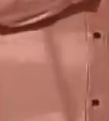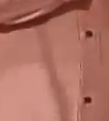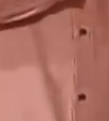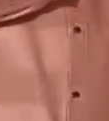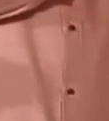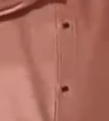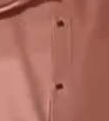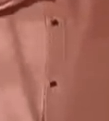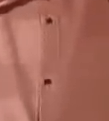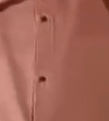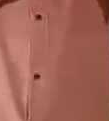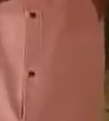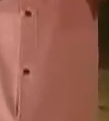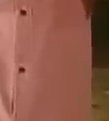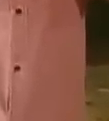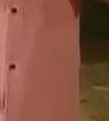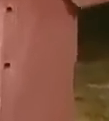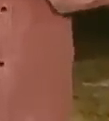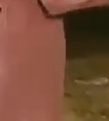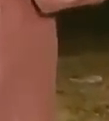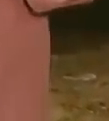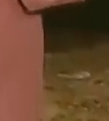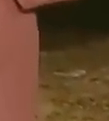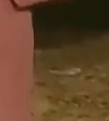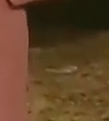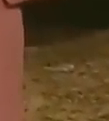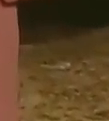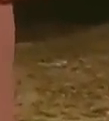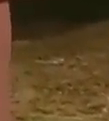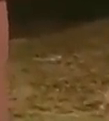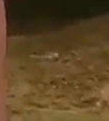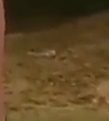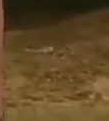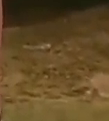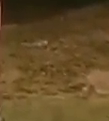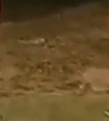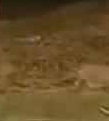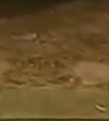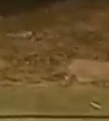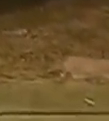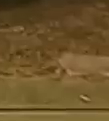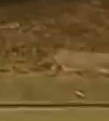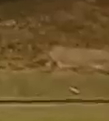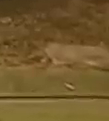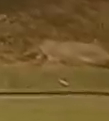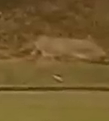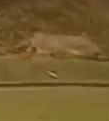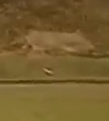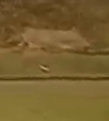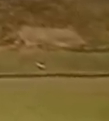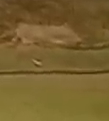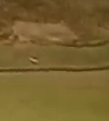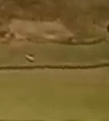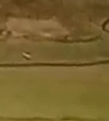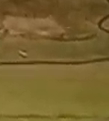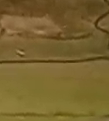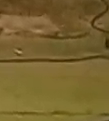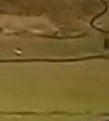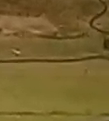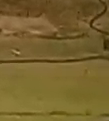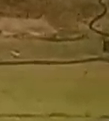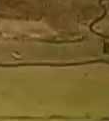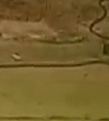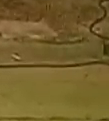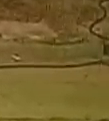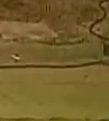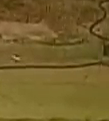que nos caracteriza el amor, porque así como yo llevo esta bebé en mi vientre, mi segunda bebé, mi